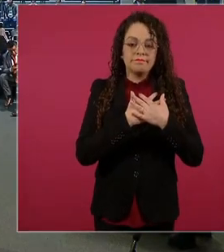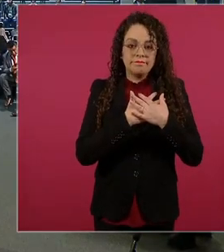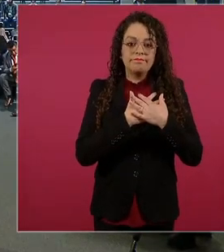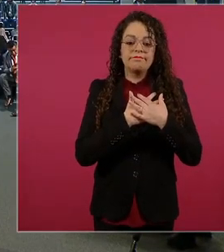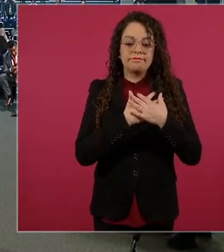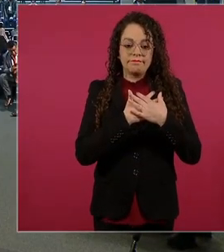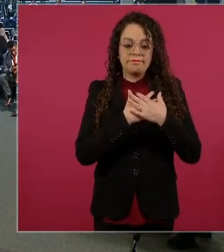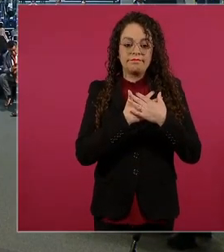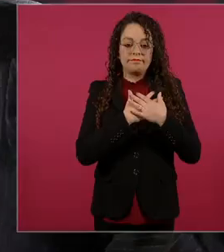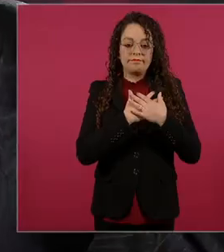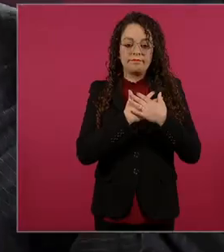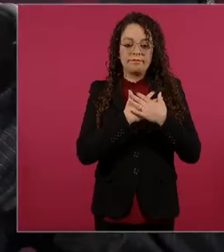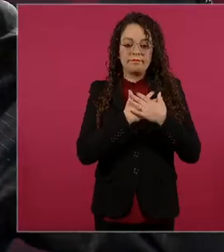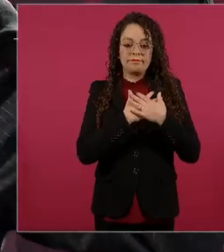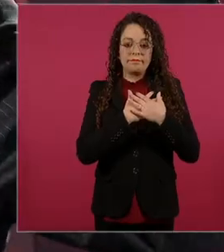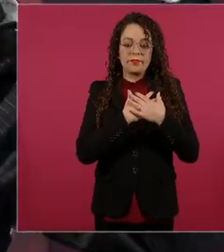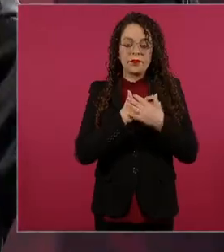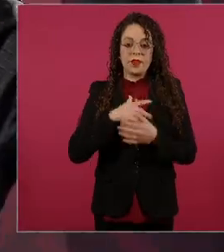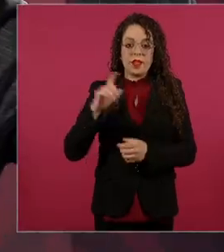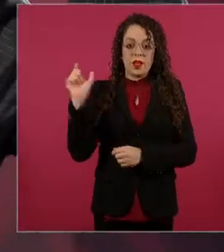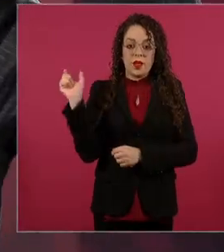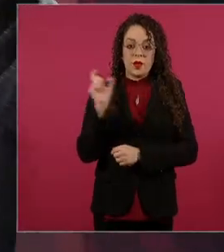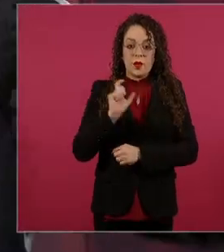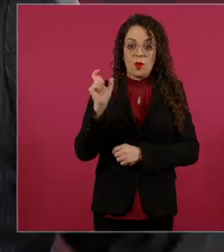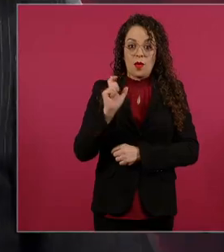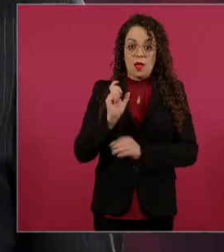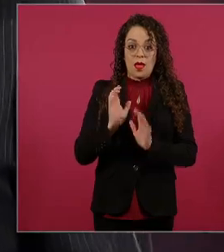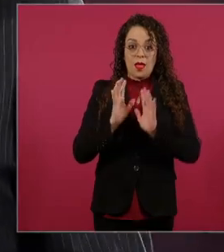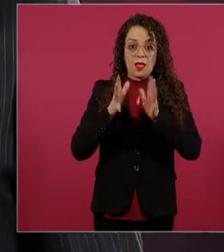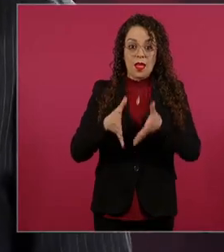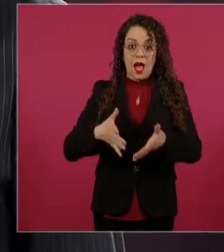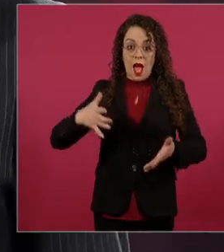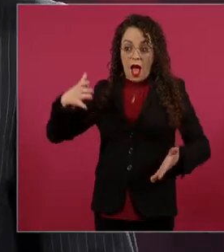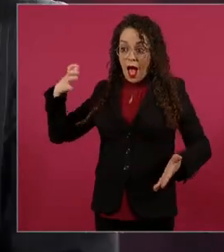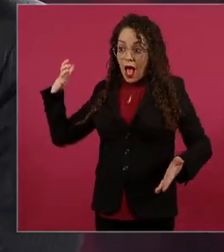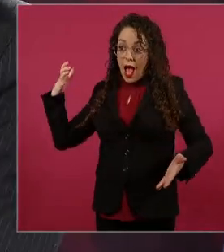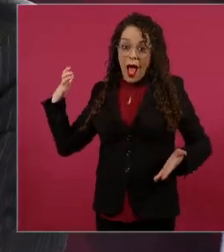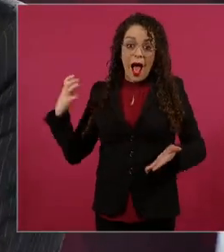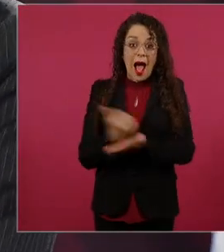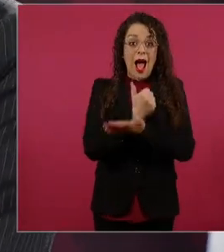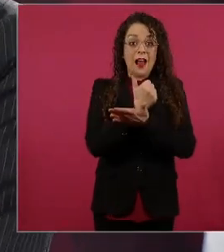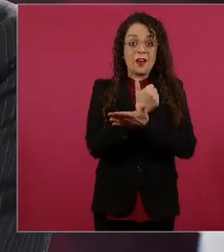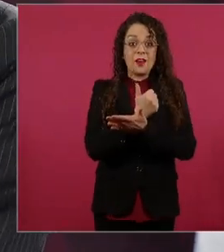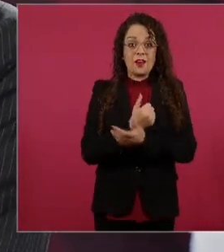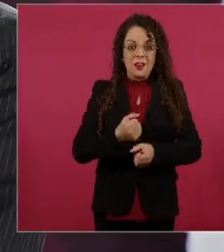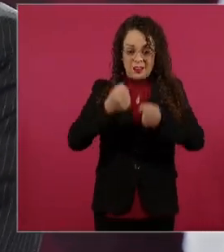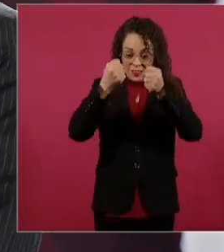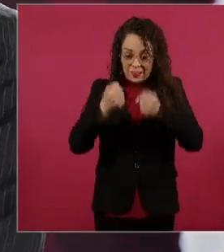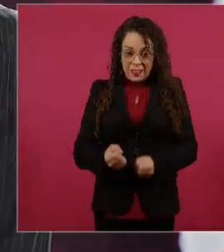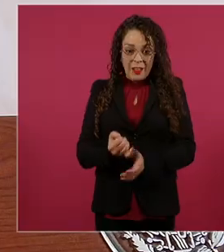Cuando se dé El triunfo Pues más Porque se Confirma